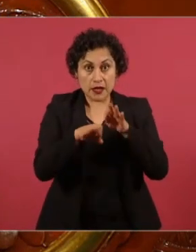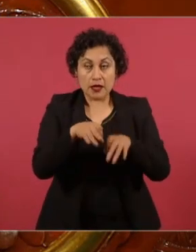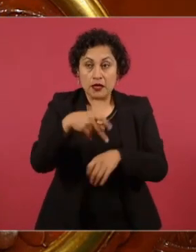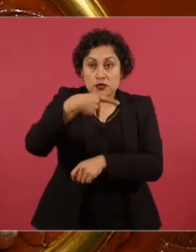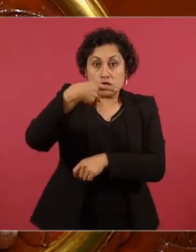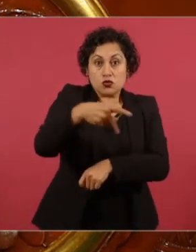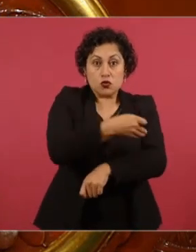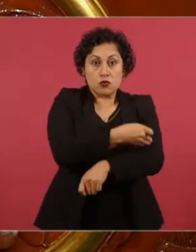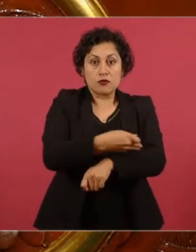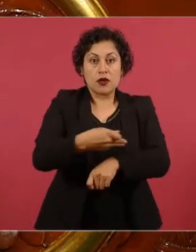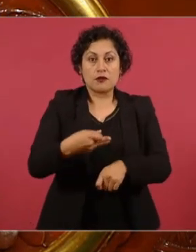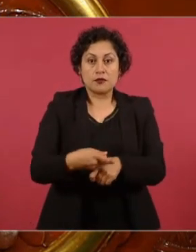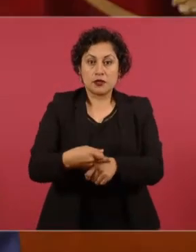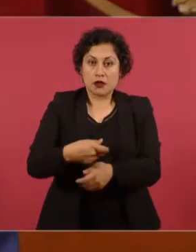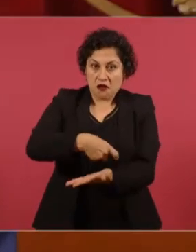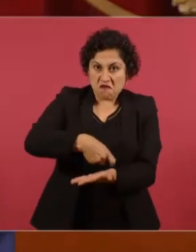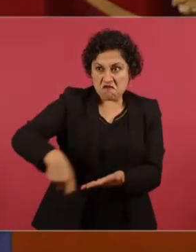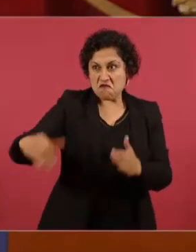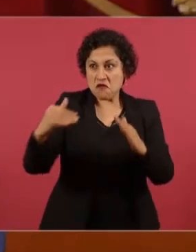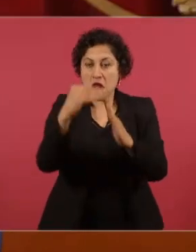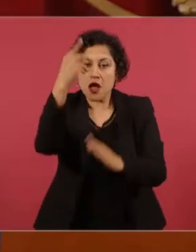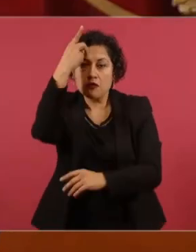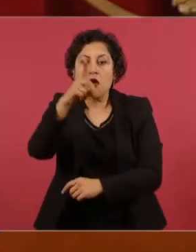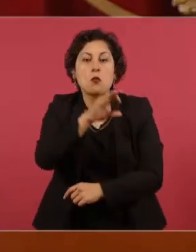viviendas. Seis,